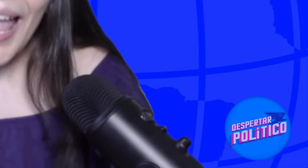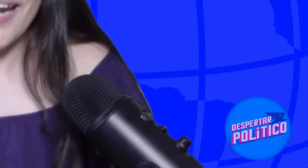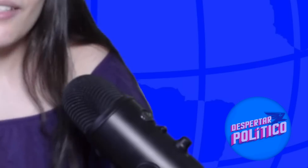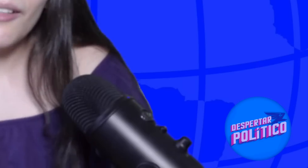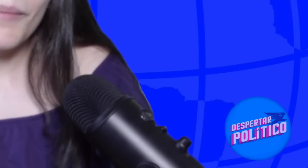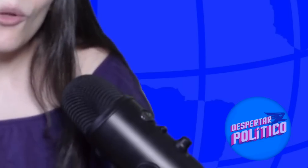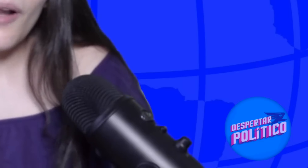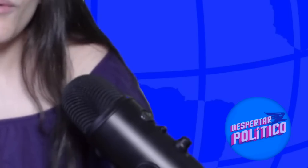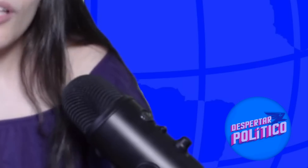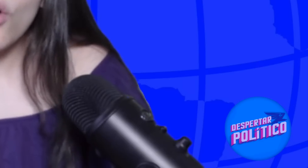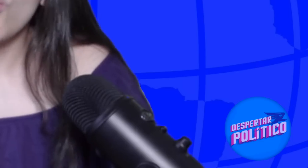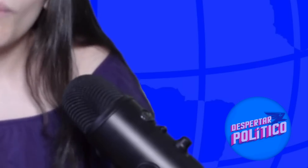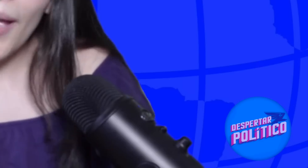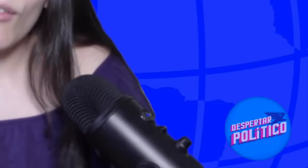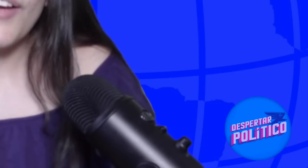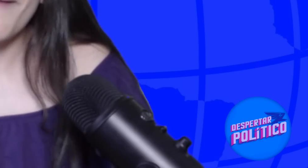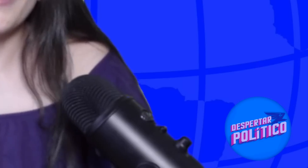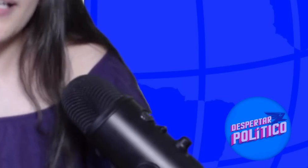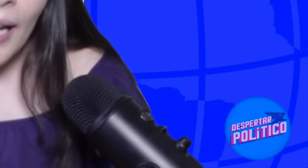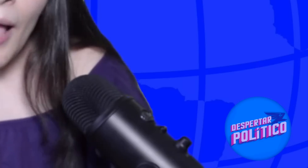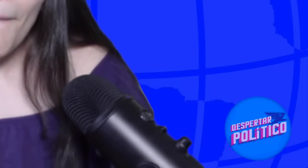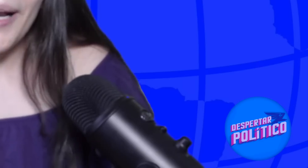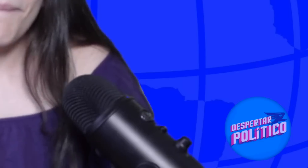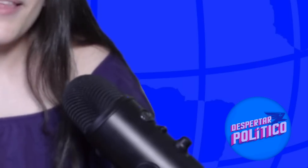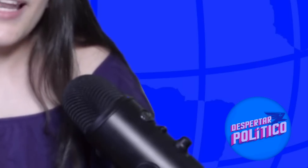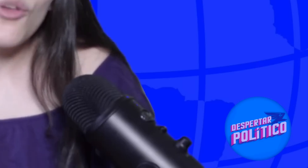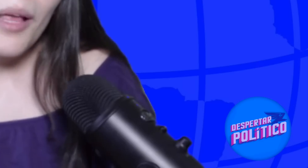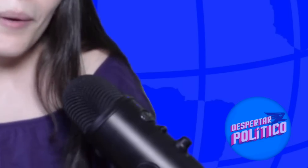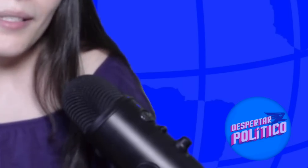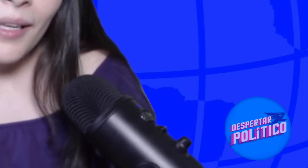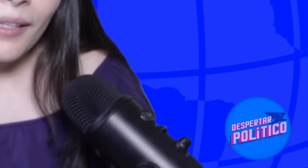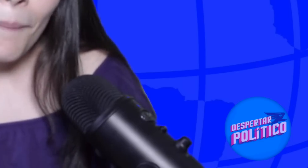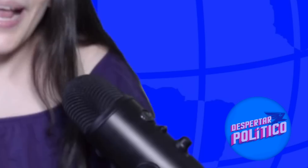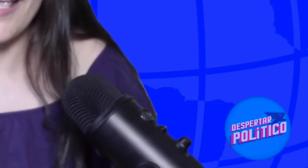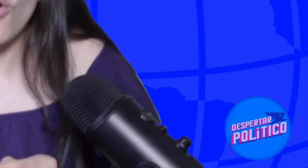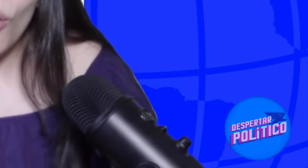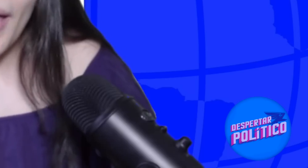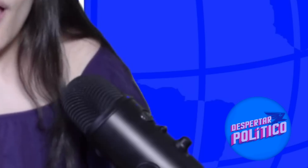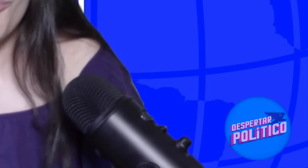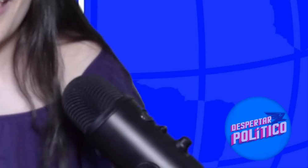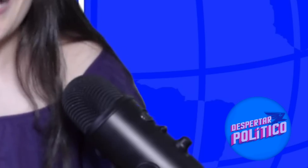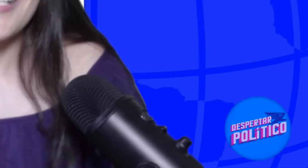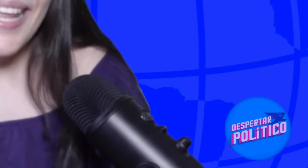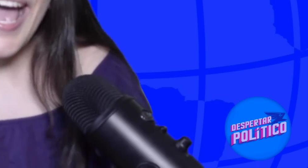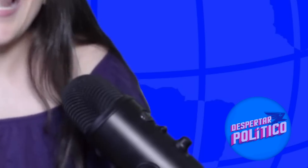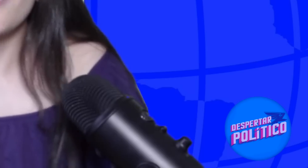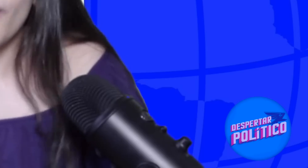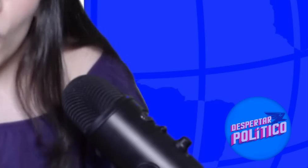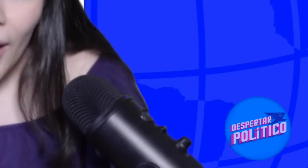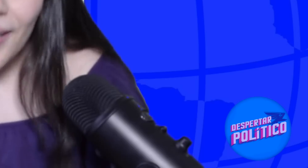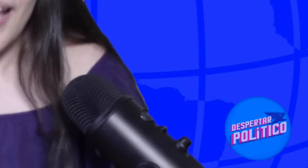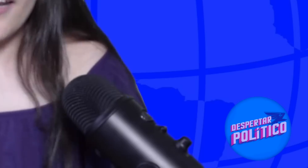respaldan. Recientemente un reportero colombiano fue a la mañanera para pedirle ayuda al presidente para que Colombia pudiera acceder a